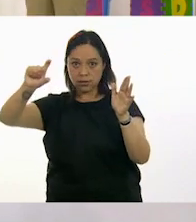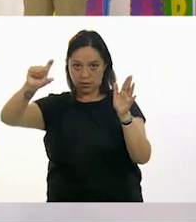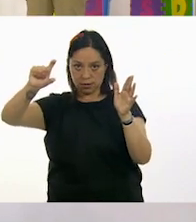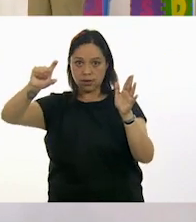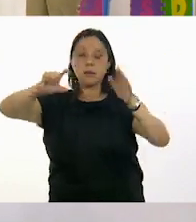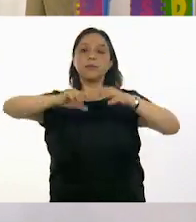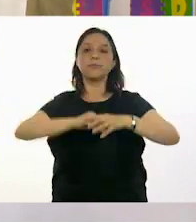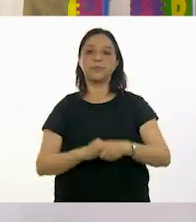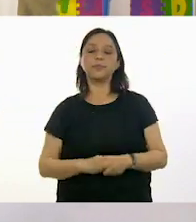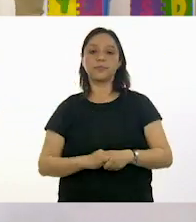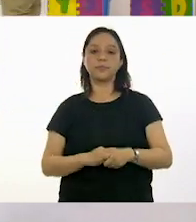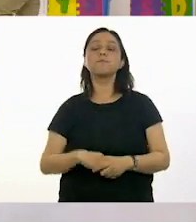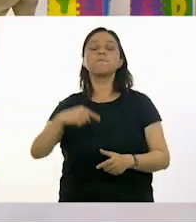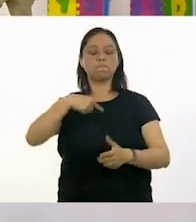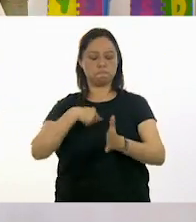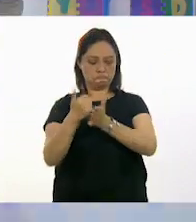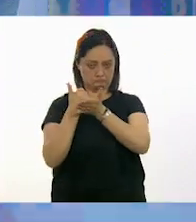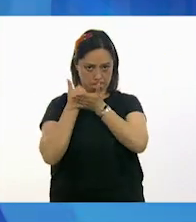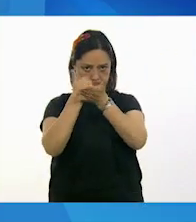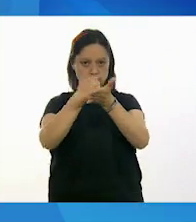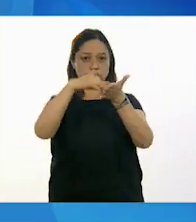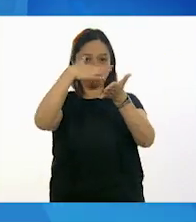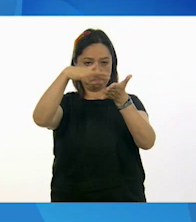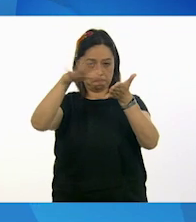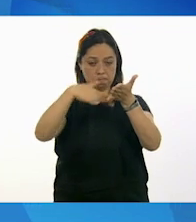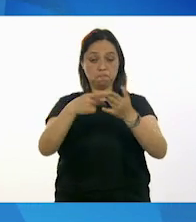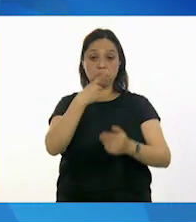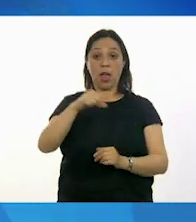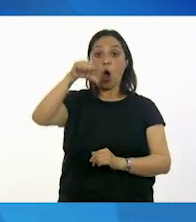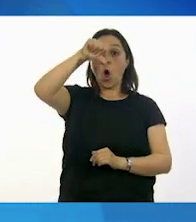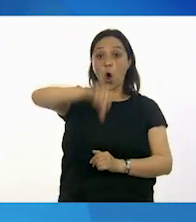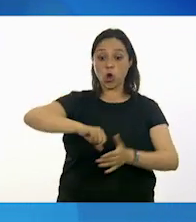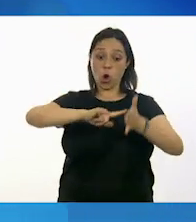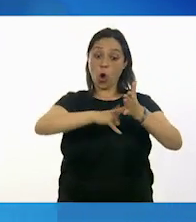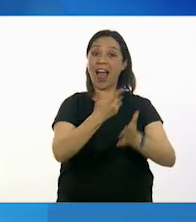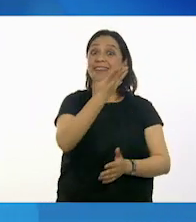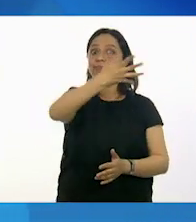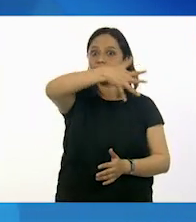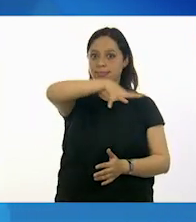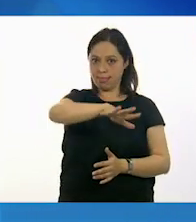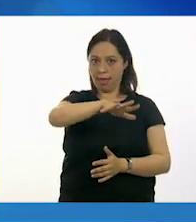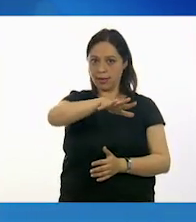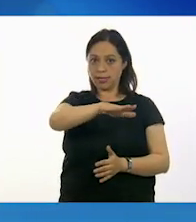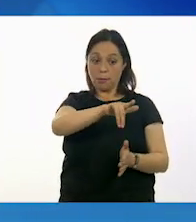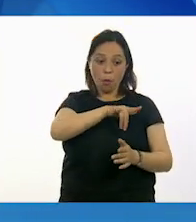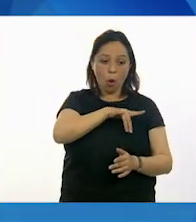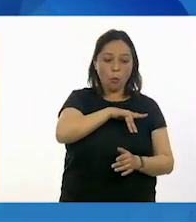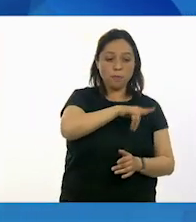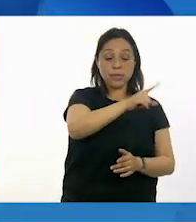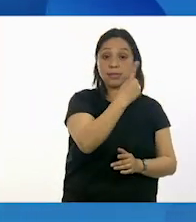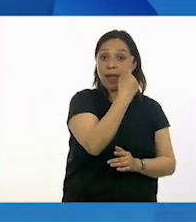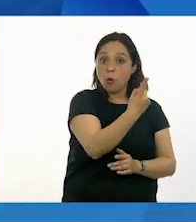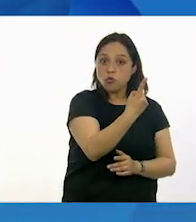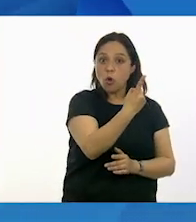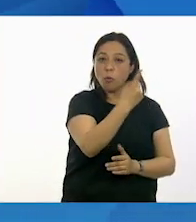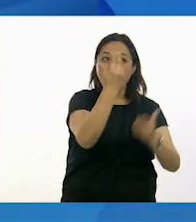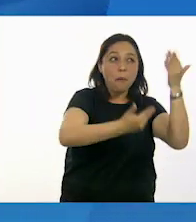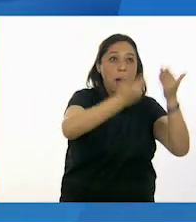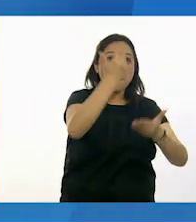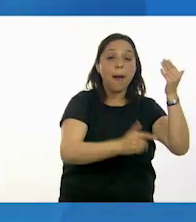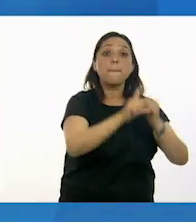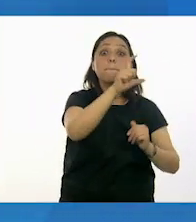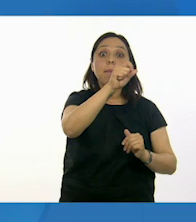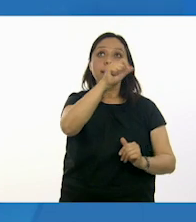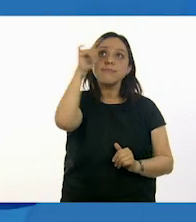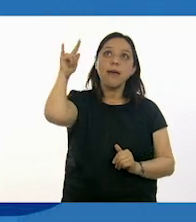Perfecto, entonces yo le voy a ayudar a leerlo. Y dice, hoy a las 10 horas En la pista 1 aterrizaron 20 aviones.